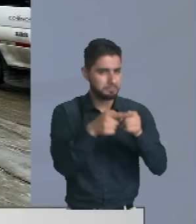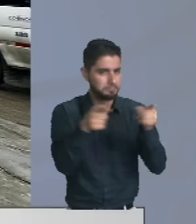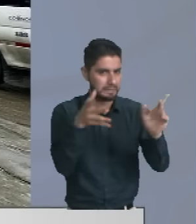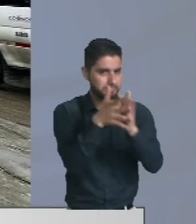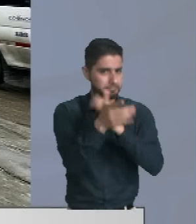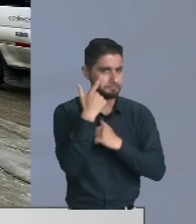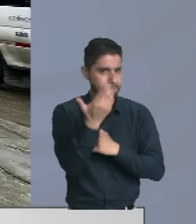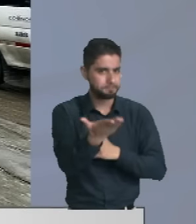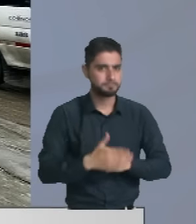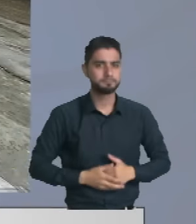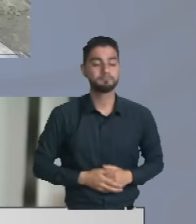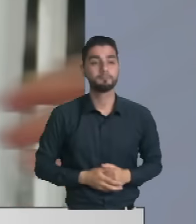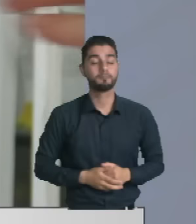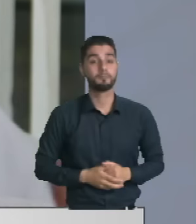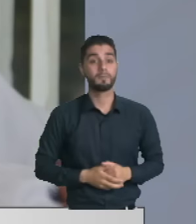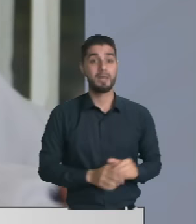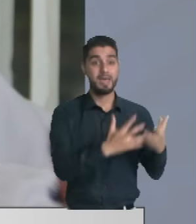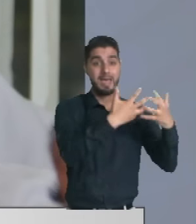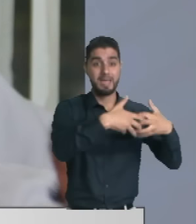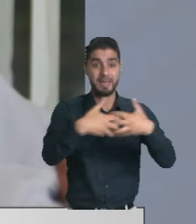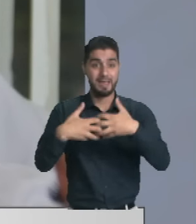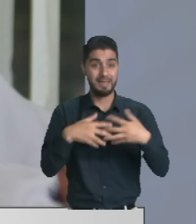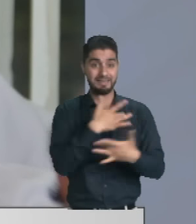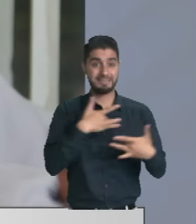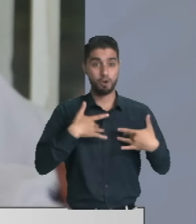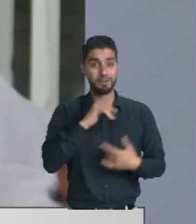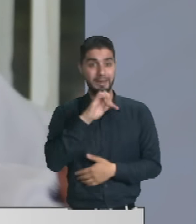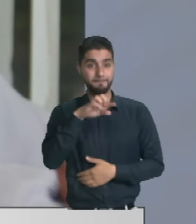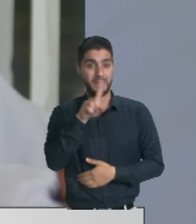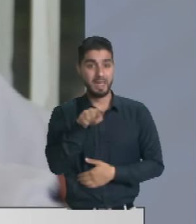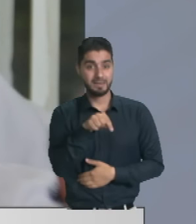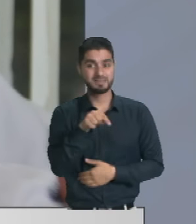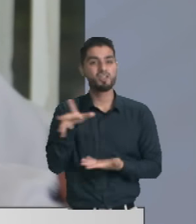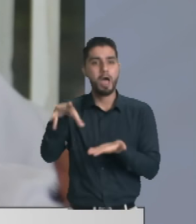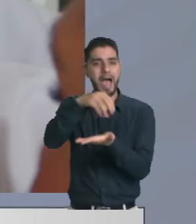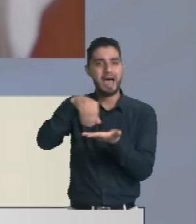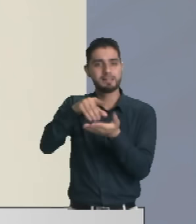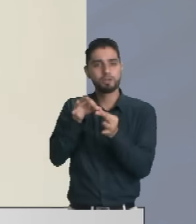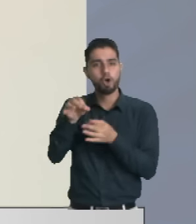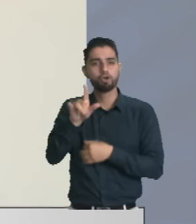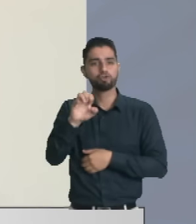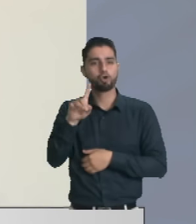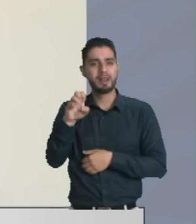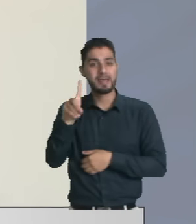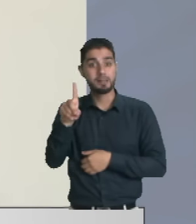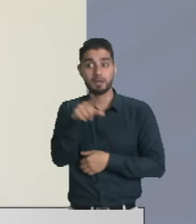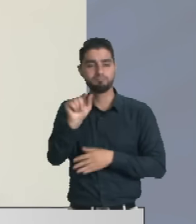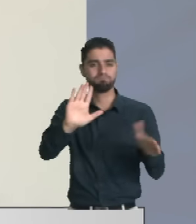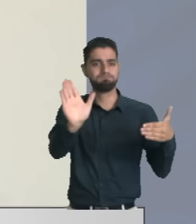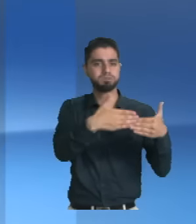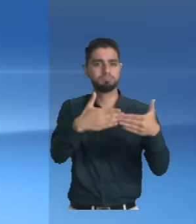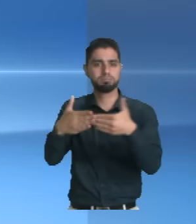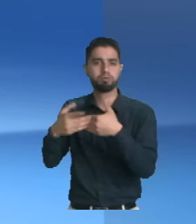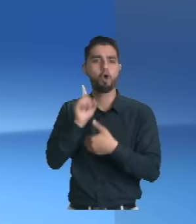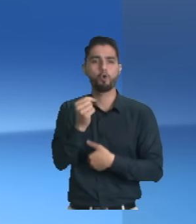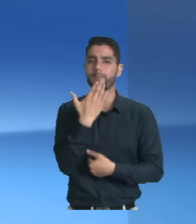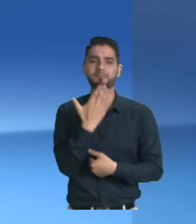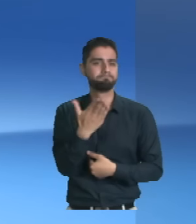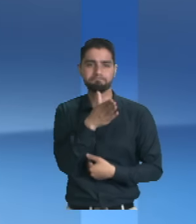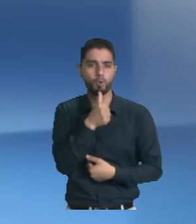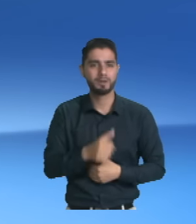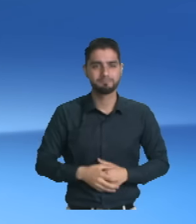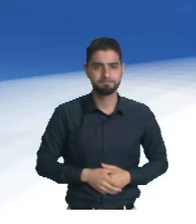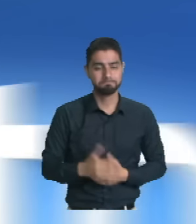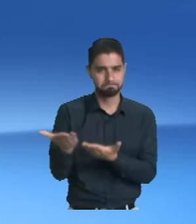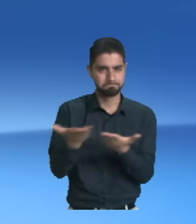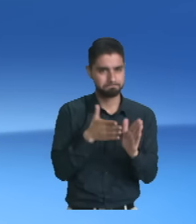espere. 14 IPS fueron cerradas en Soledad por funcionar sin licencia. Ya volvemos.